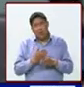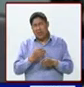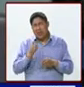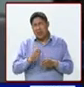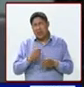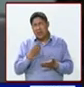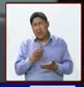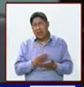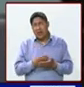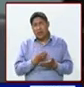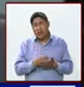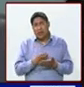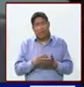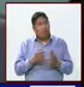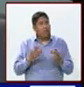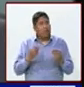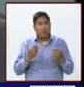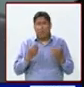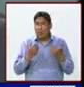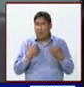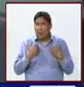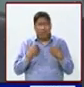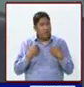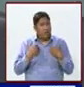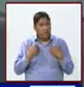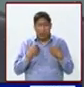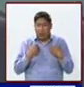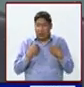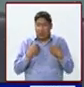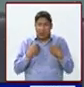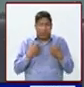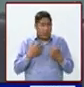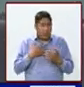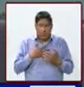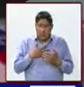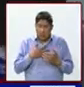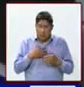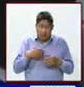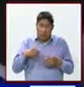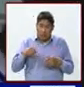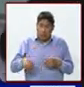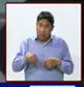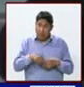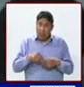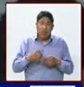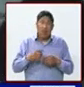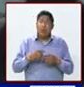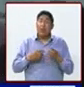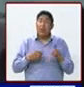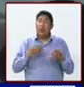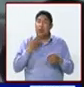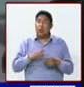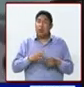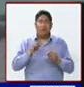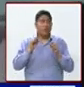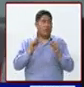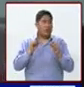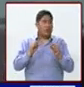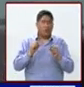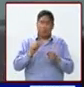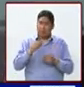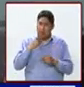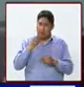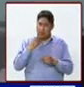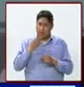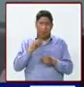una cirugía de mi rodilla, del pie derecho. Doña Octavia, cuéntenos, hubo un momento, ella,